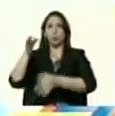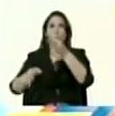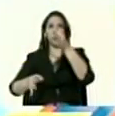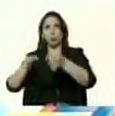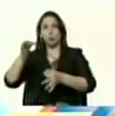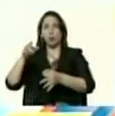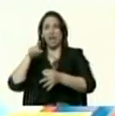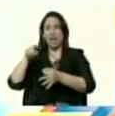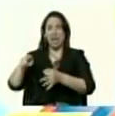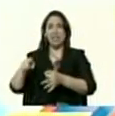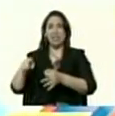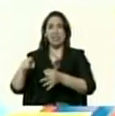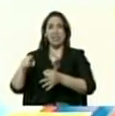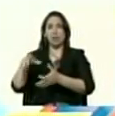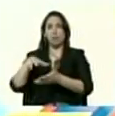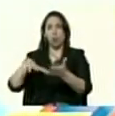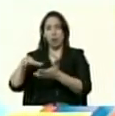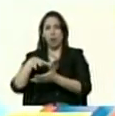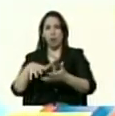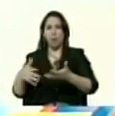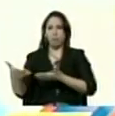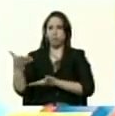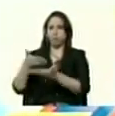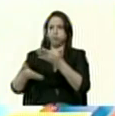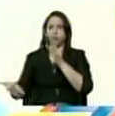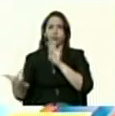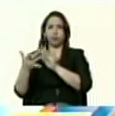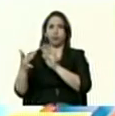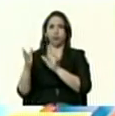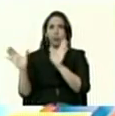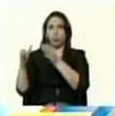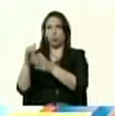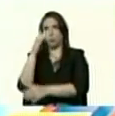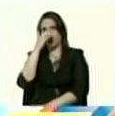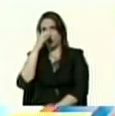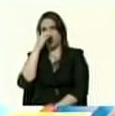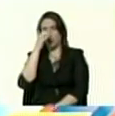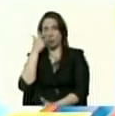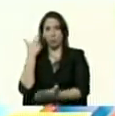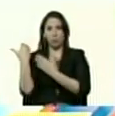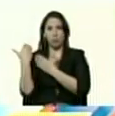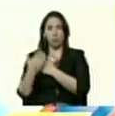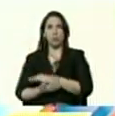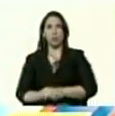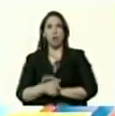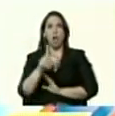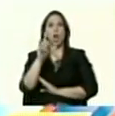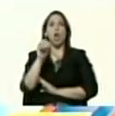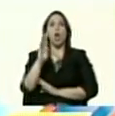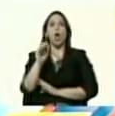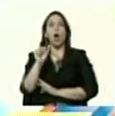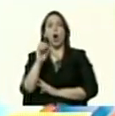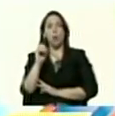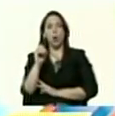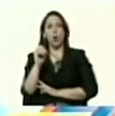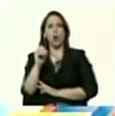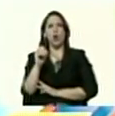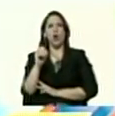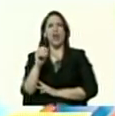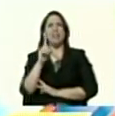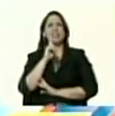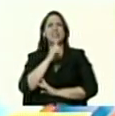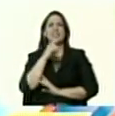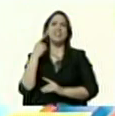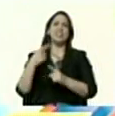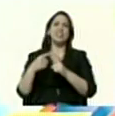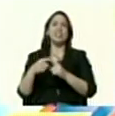relación con los narcotraficantes. Aquí estaba con Albeiro Lobo Quintero, alias el Brother, segundo al